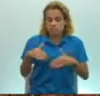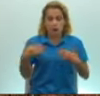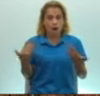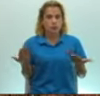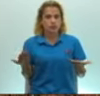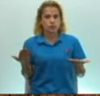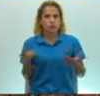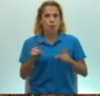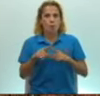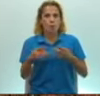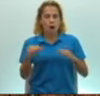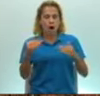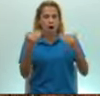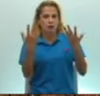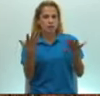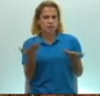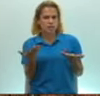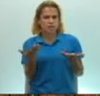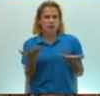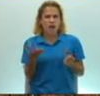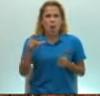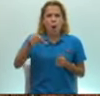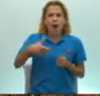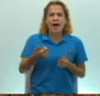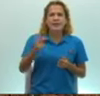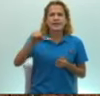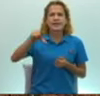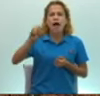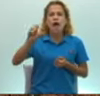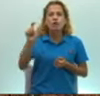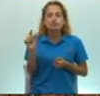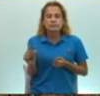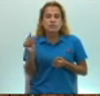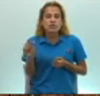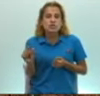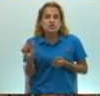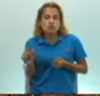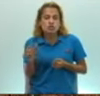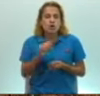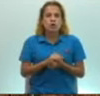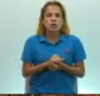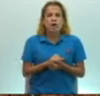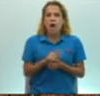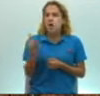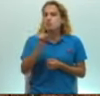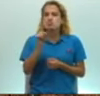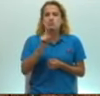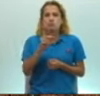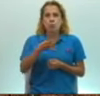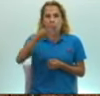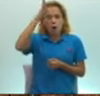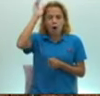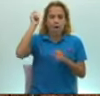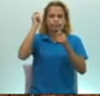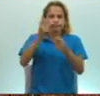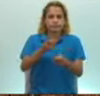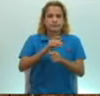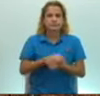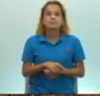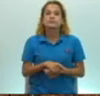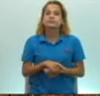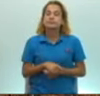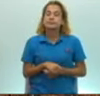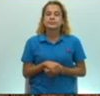a veces falsa de lo que ocurrió, porque nos da a entender de que los galos nunca pudieron derribar, es decir, que los romanos nunca